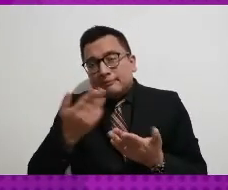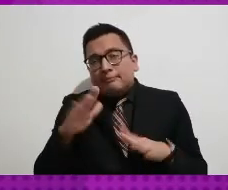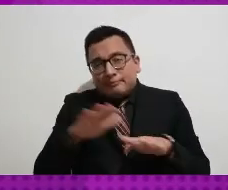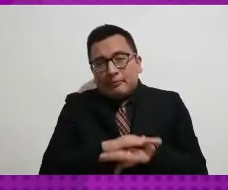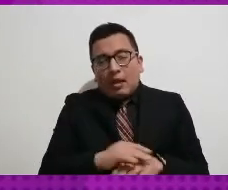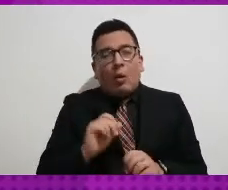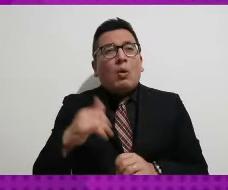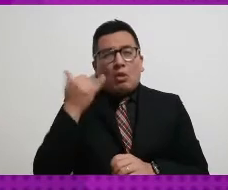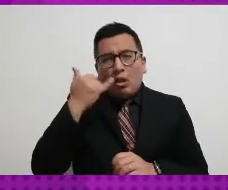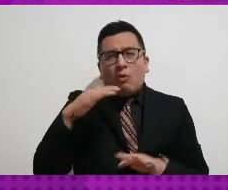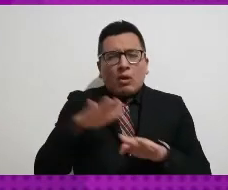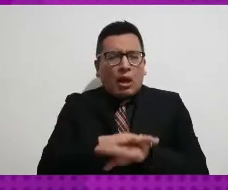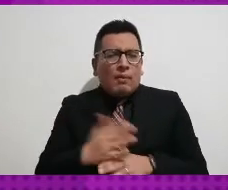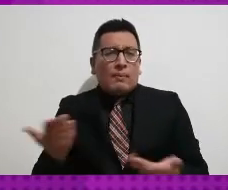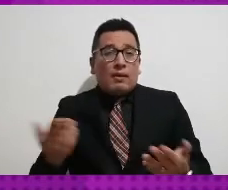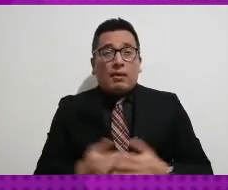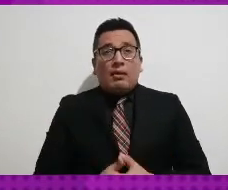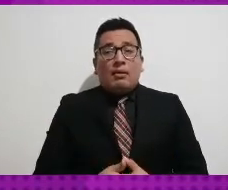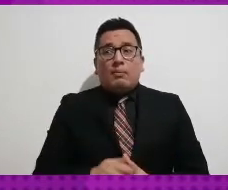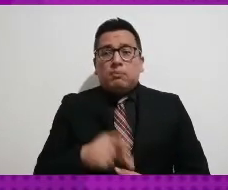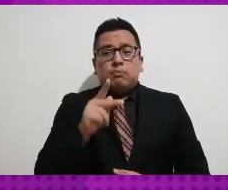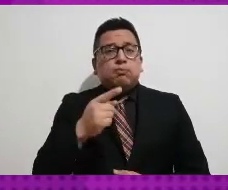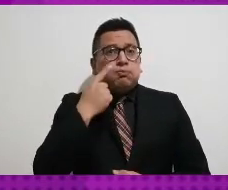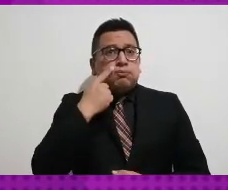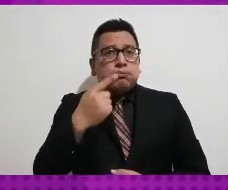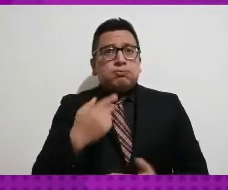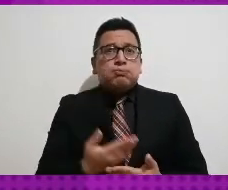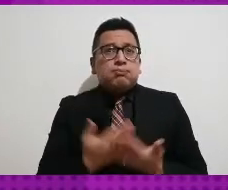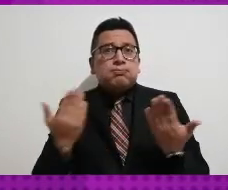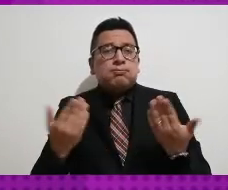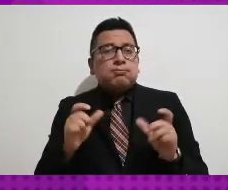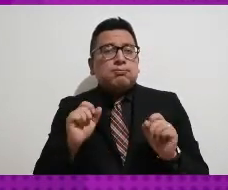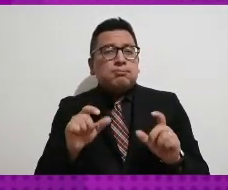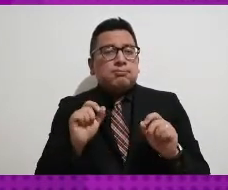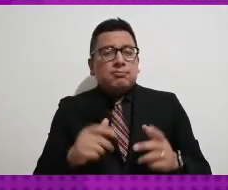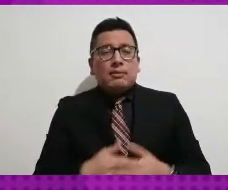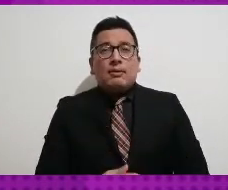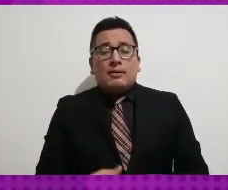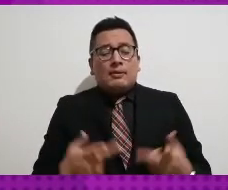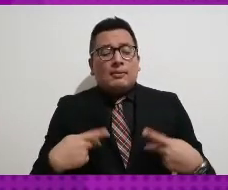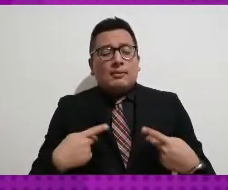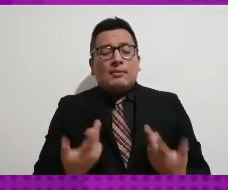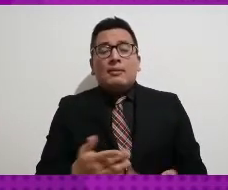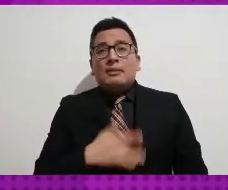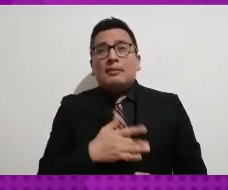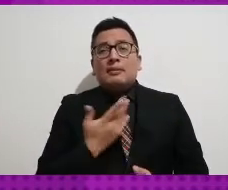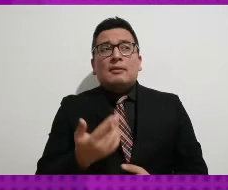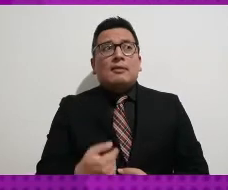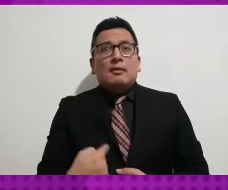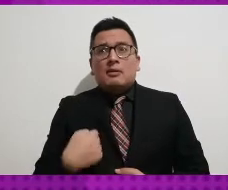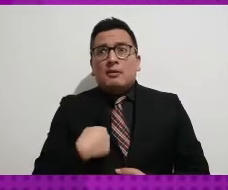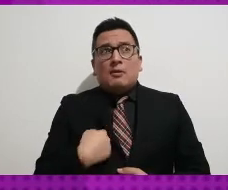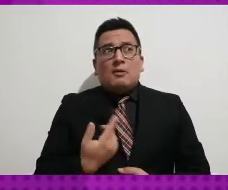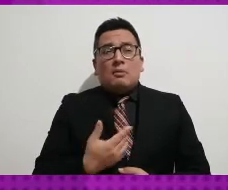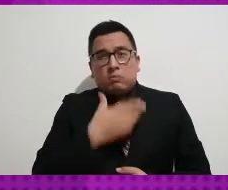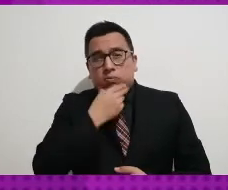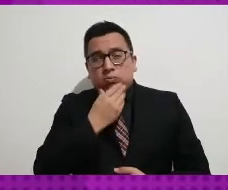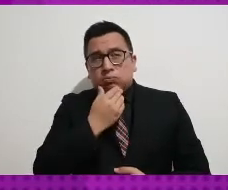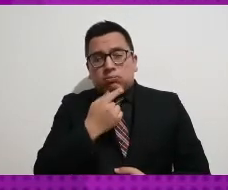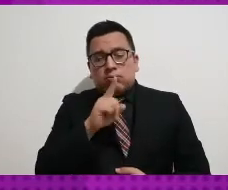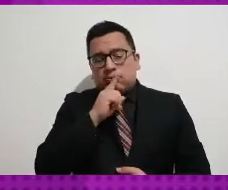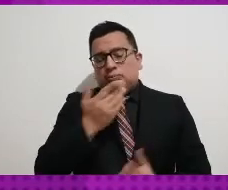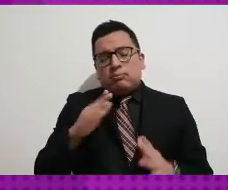domicilio, el teléfono, entre otras cosas, pero fíjate también, lo que también cambia es la entidad de género,